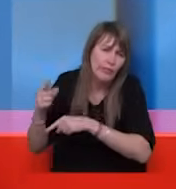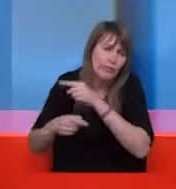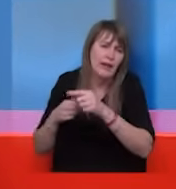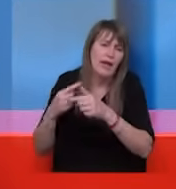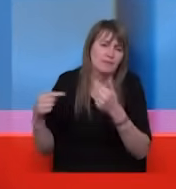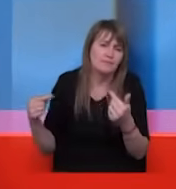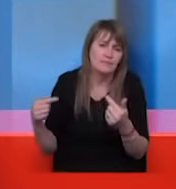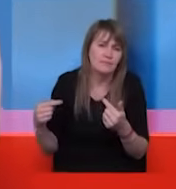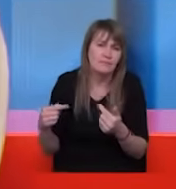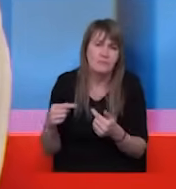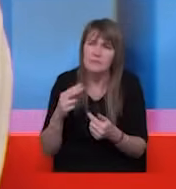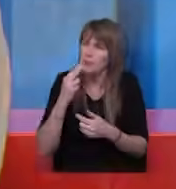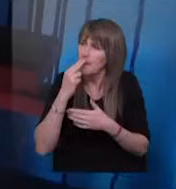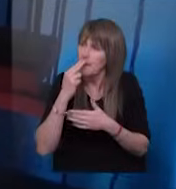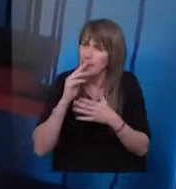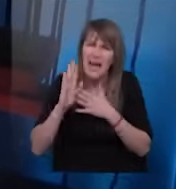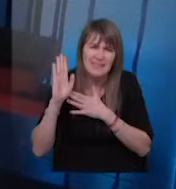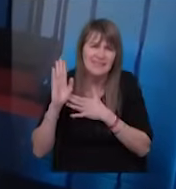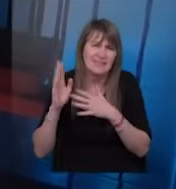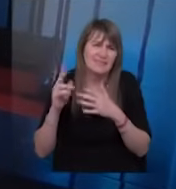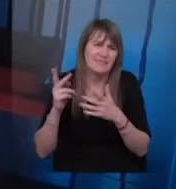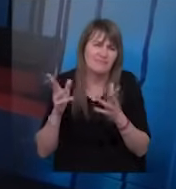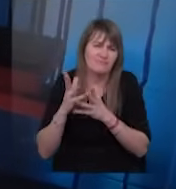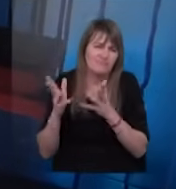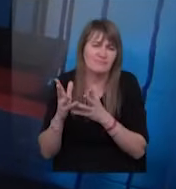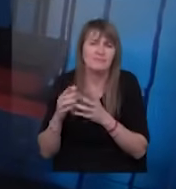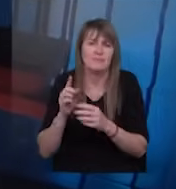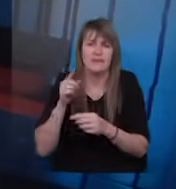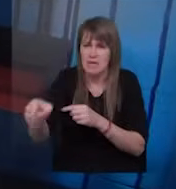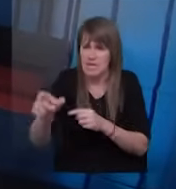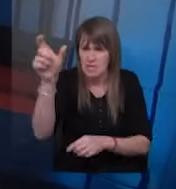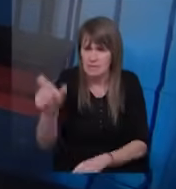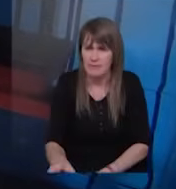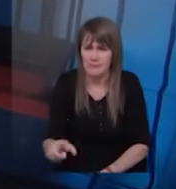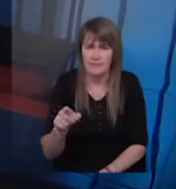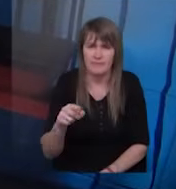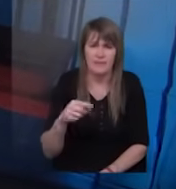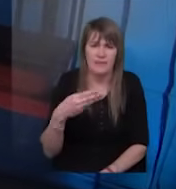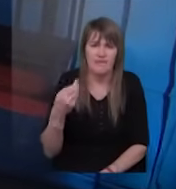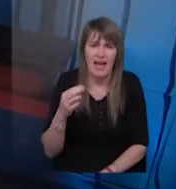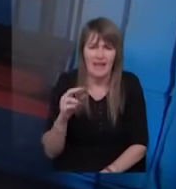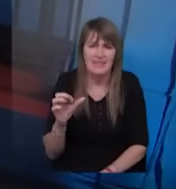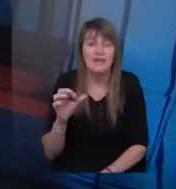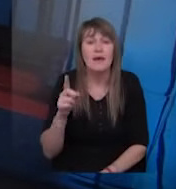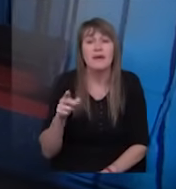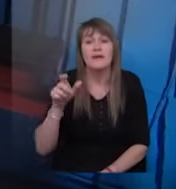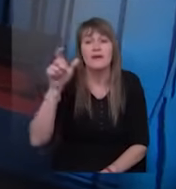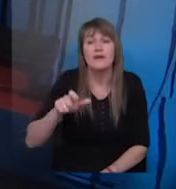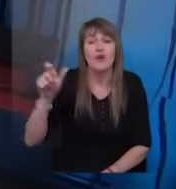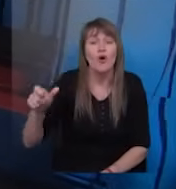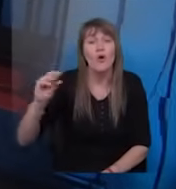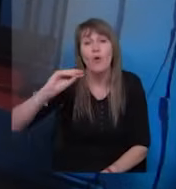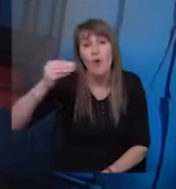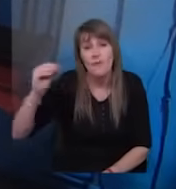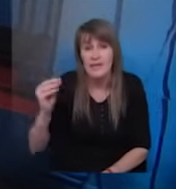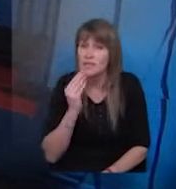Incluso muy neofascista también, ¿no? Marcando gente como a Soledad Barret, marcando jóvenes judíos que llegaron a